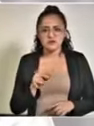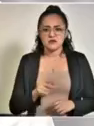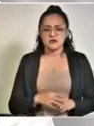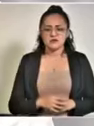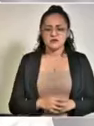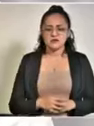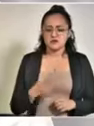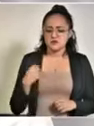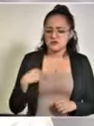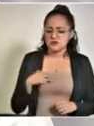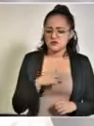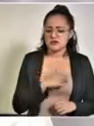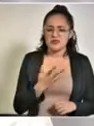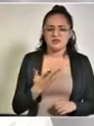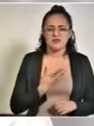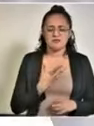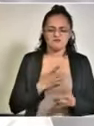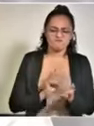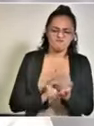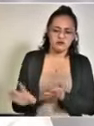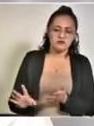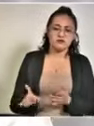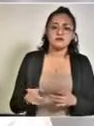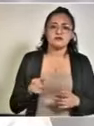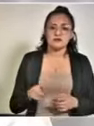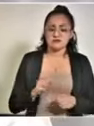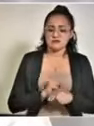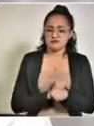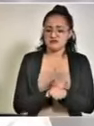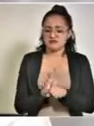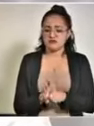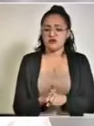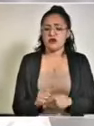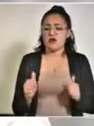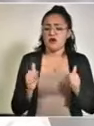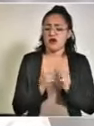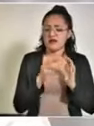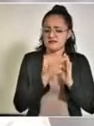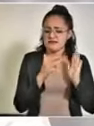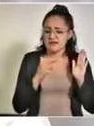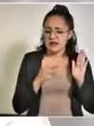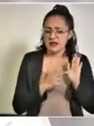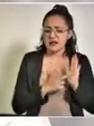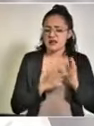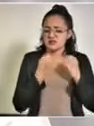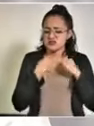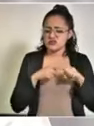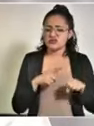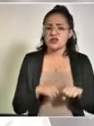Nosotros tenemos que vencer a la pandemia con nuestras medidas de disciplina social